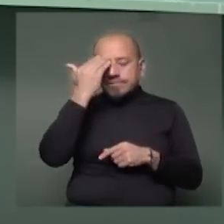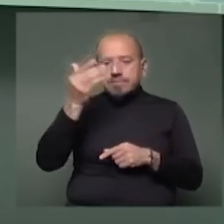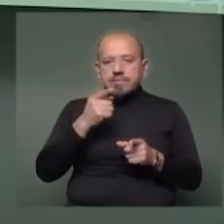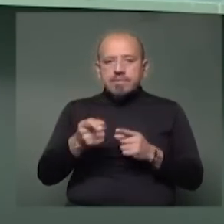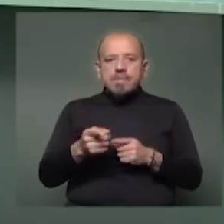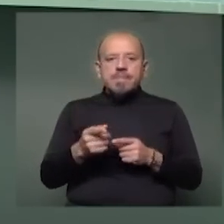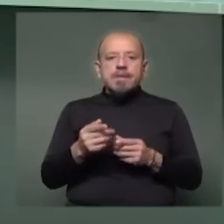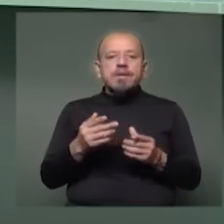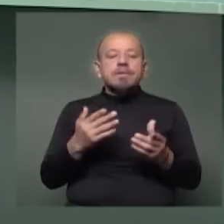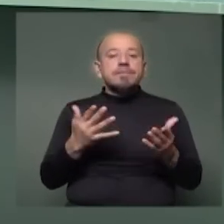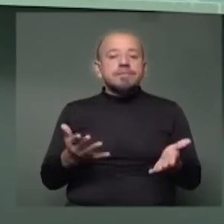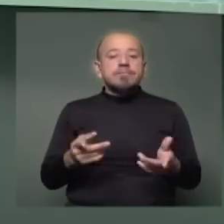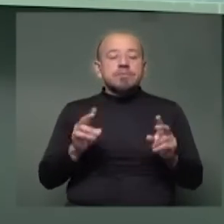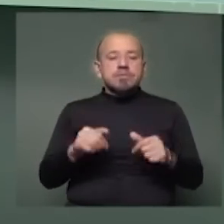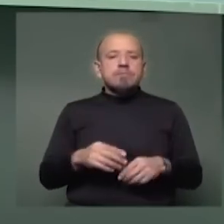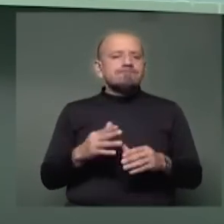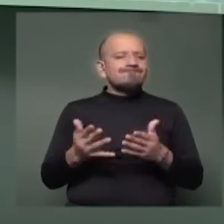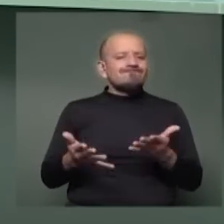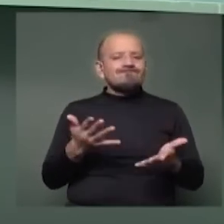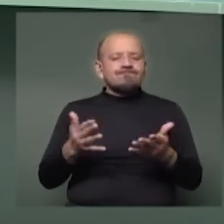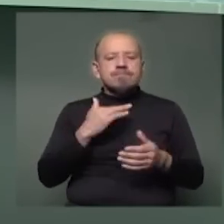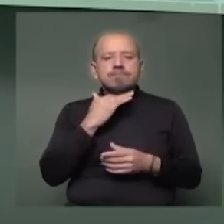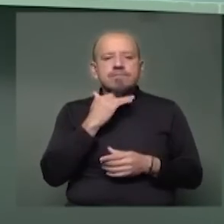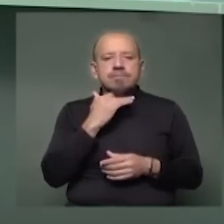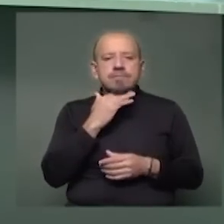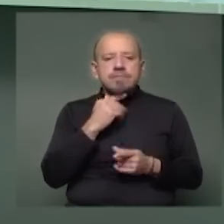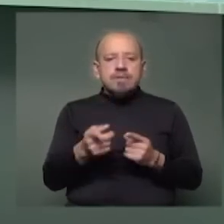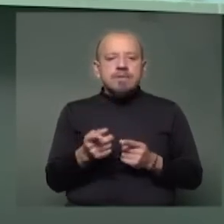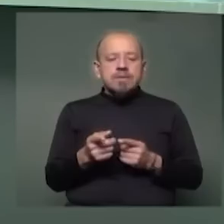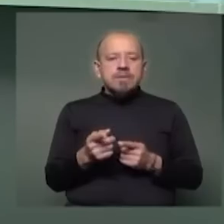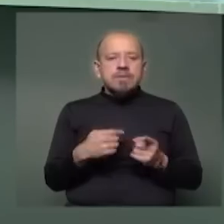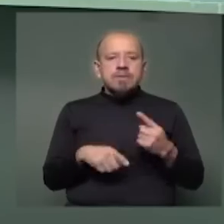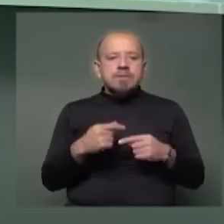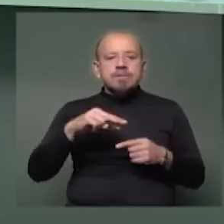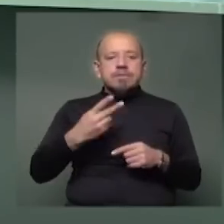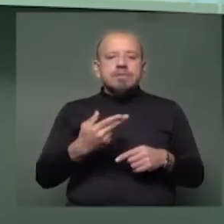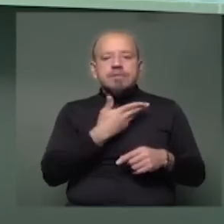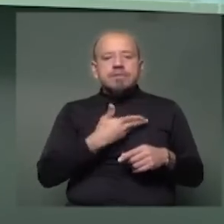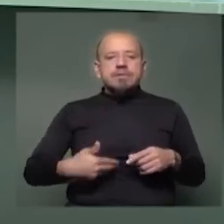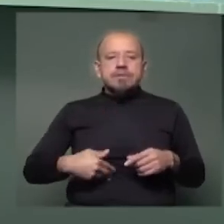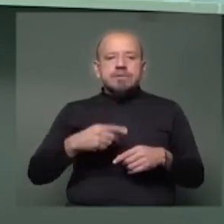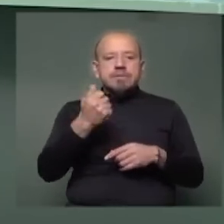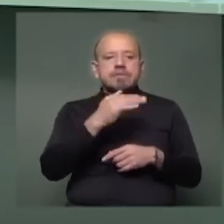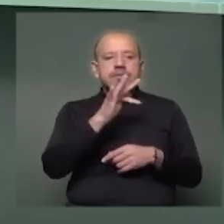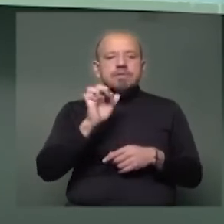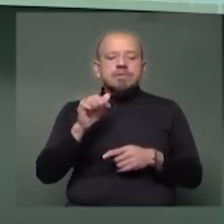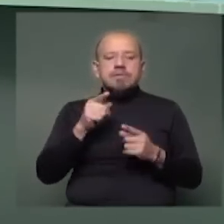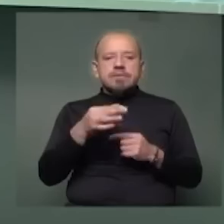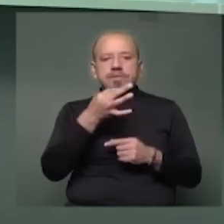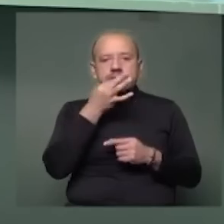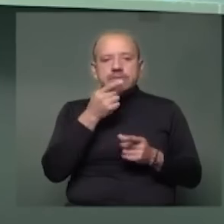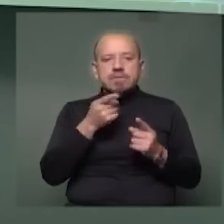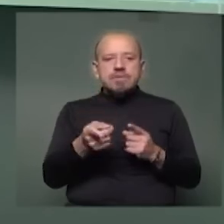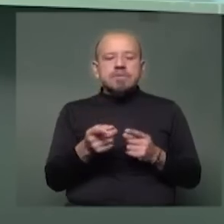compañía Estatal por hechos de apariencia delictiva Así es de hecho el vicepresidente de afe Gustavo osta dijo en la